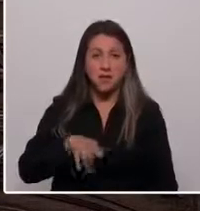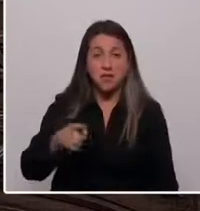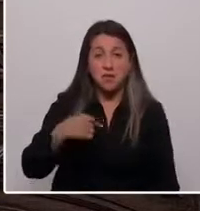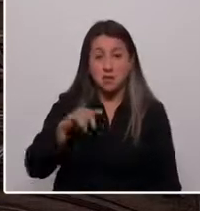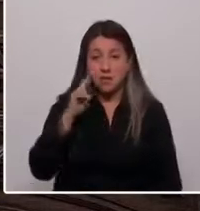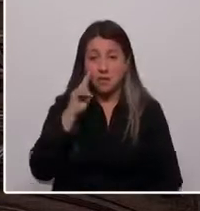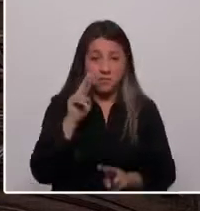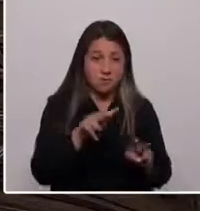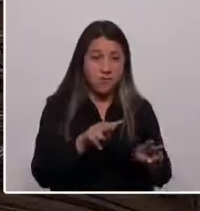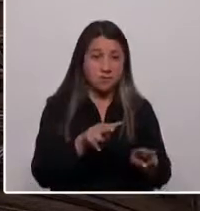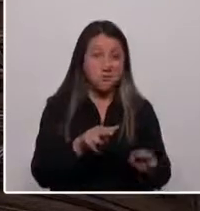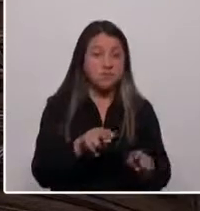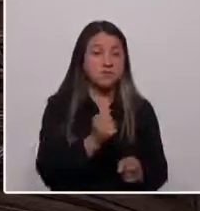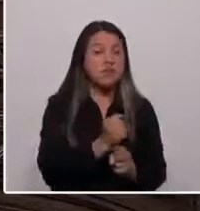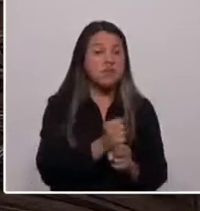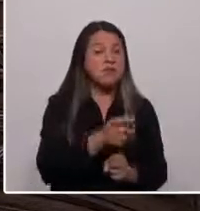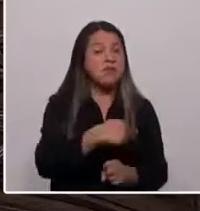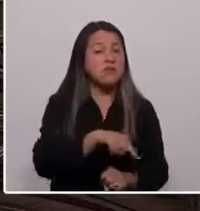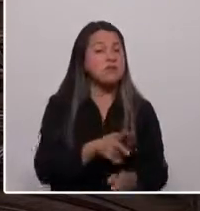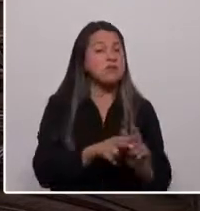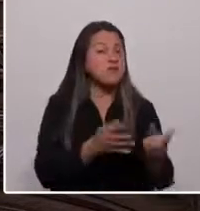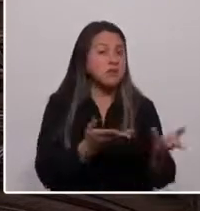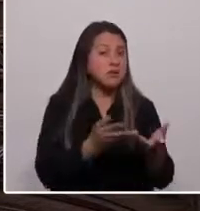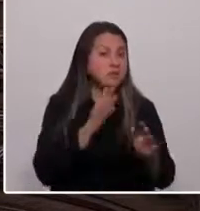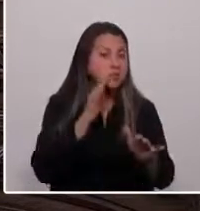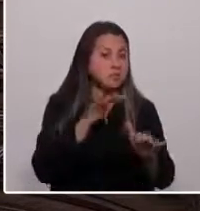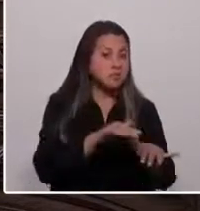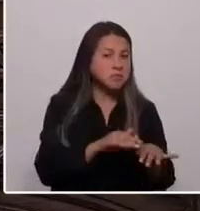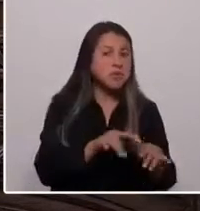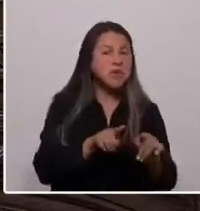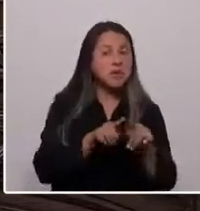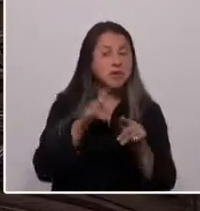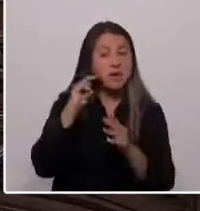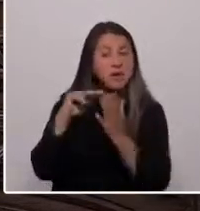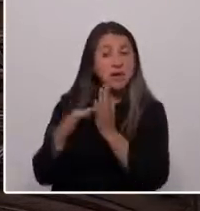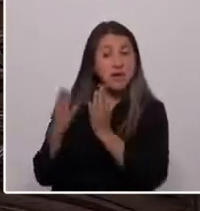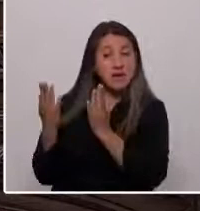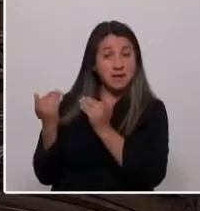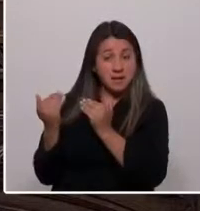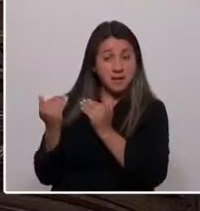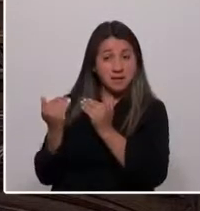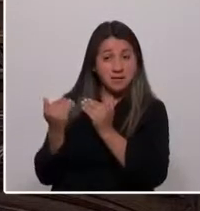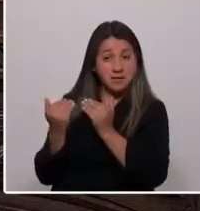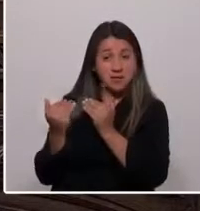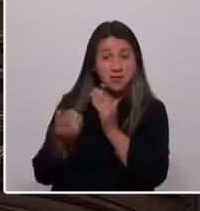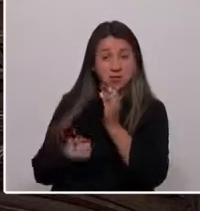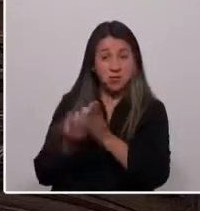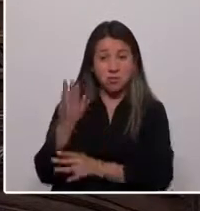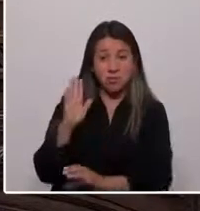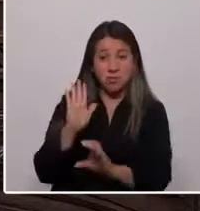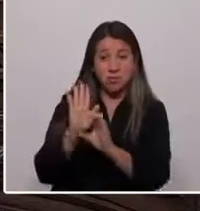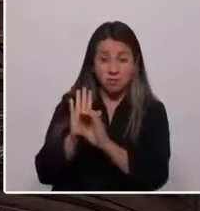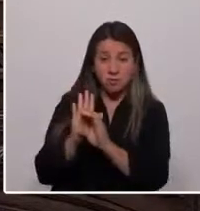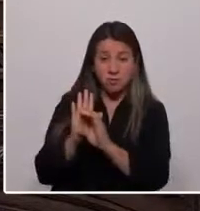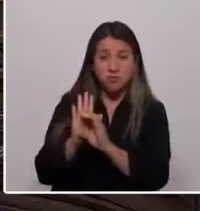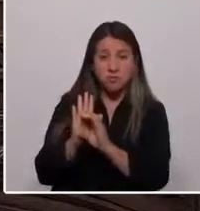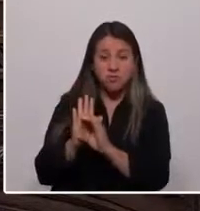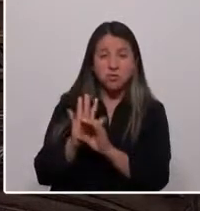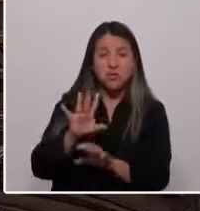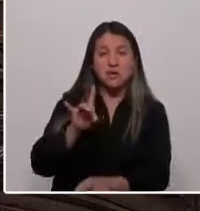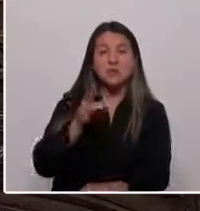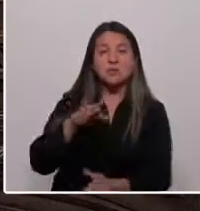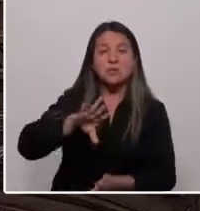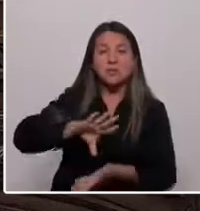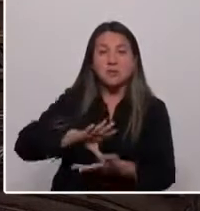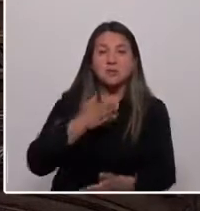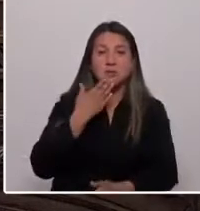trabajo y tienen depositadas sus esperanzas en que a partir de esta nueva constitución pueda emerger un país mejor y en